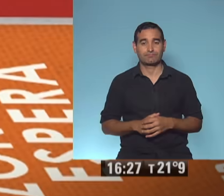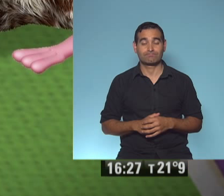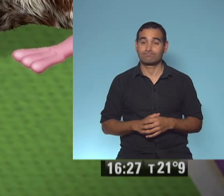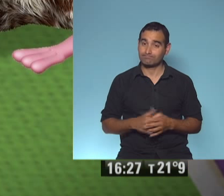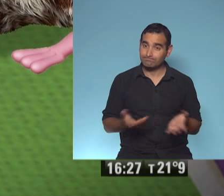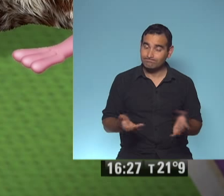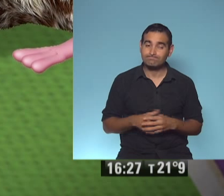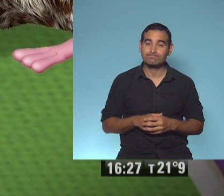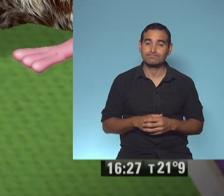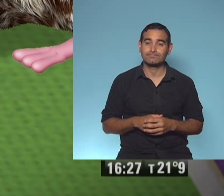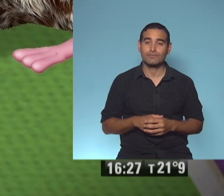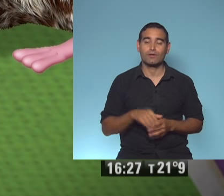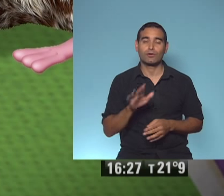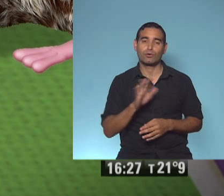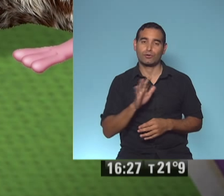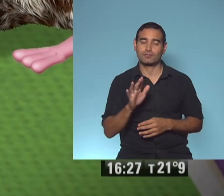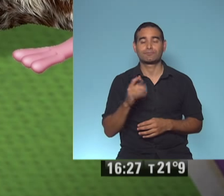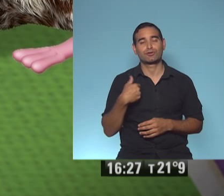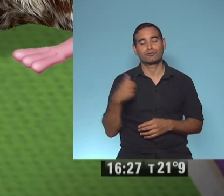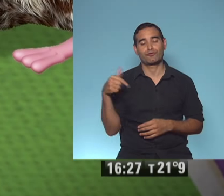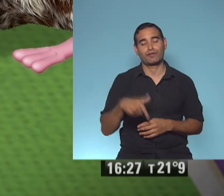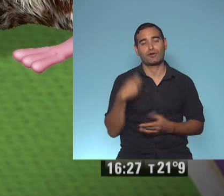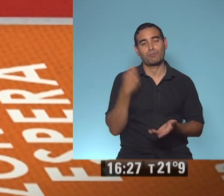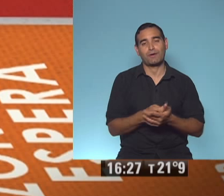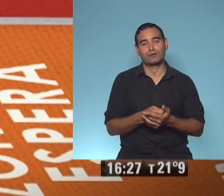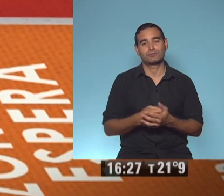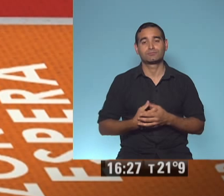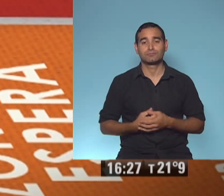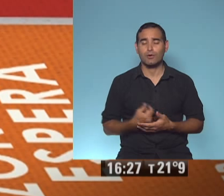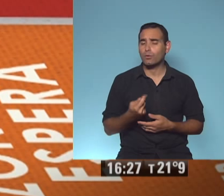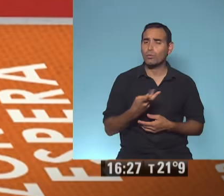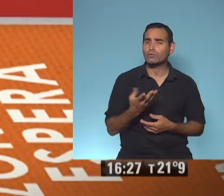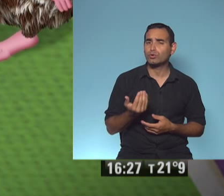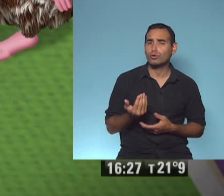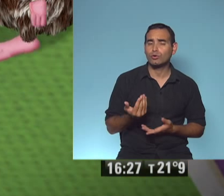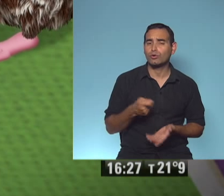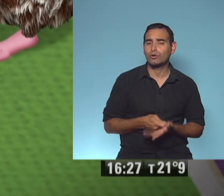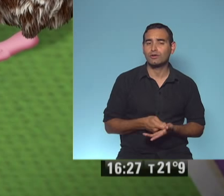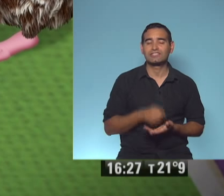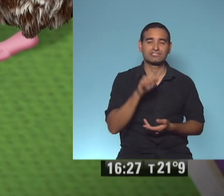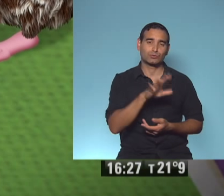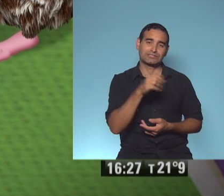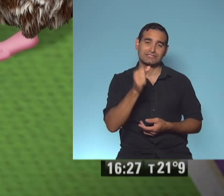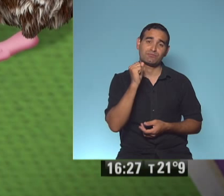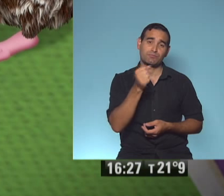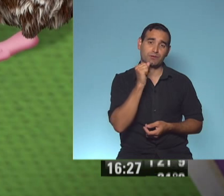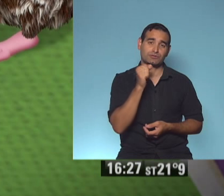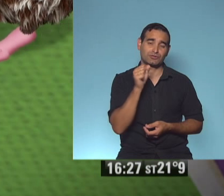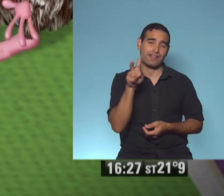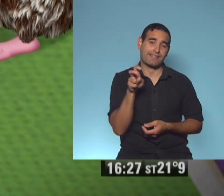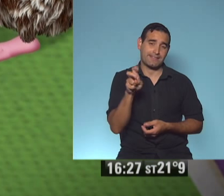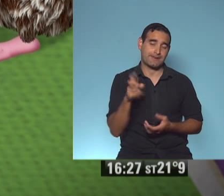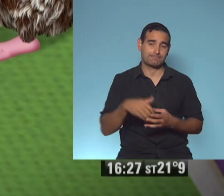¿Señores? Sí, hola. Vengo a hacer un pago. Sí, ¿cuánto abona? 56 pesos de